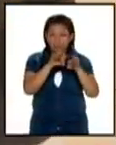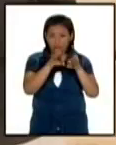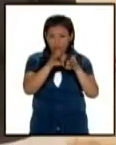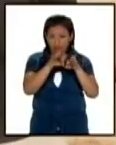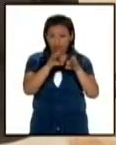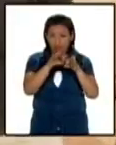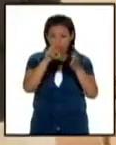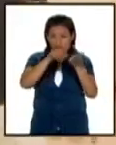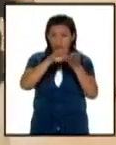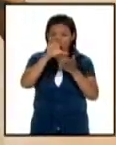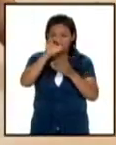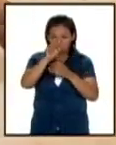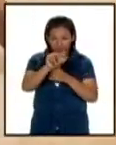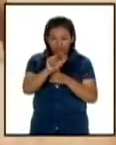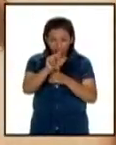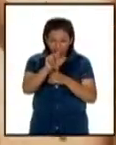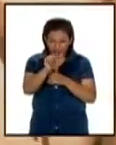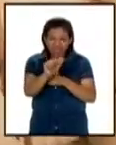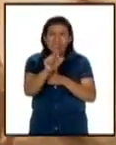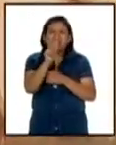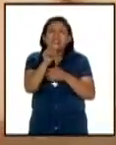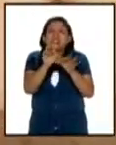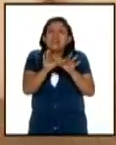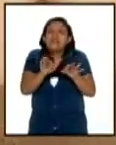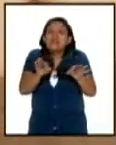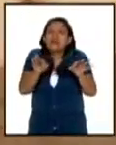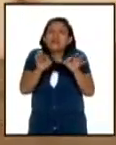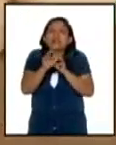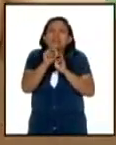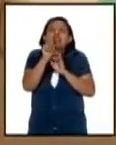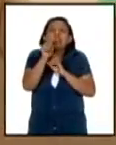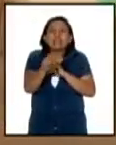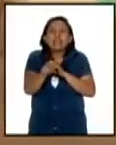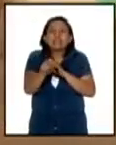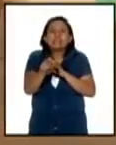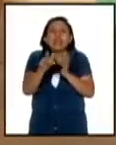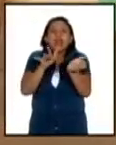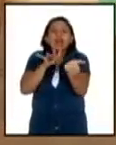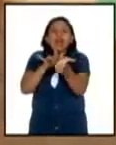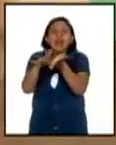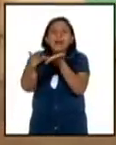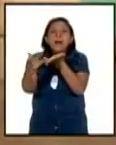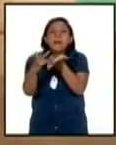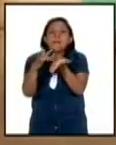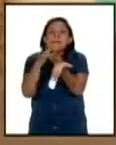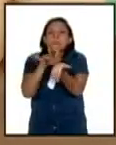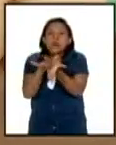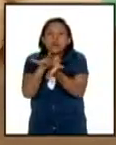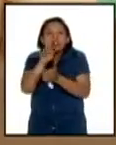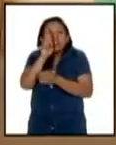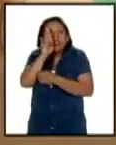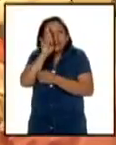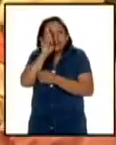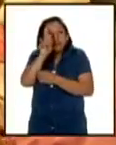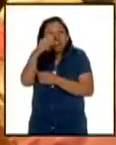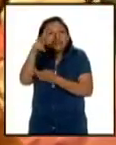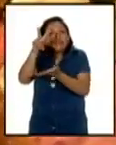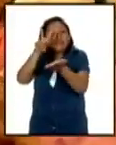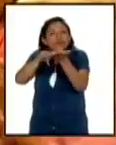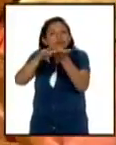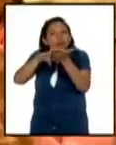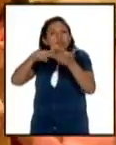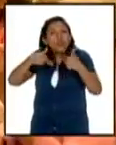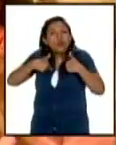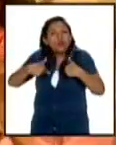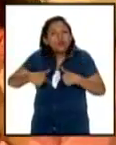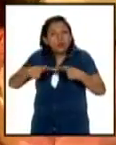se encuentra lo más elemental y luminoso: la solidaridad, el respeto a la dignidad humana. Nosotros trabajamos